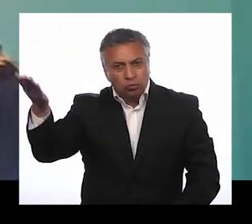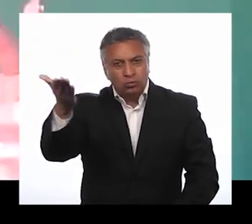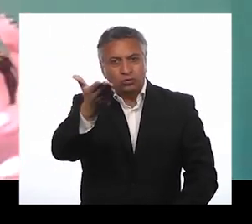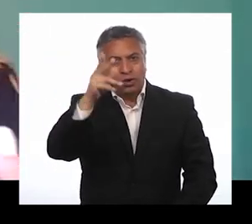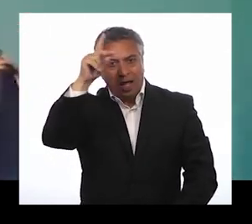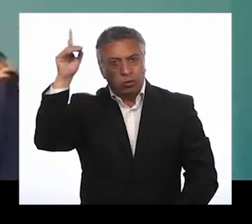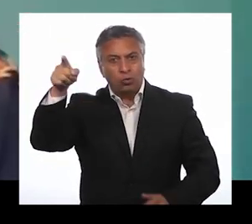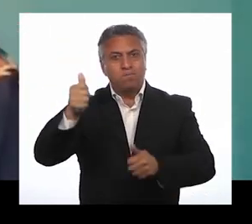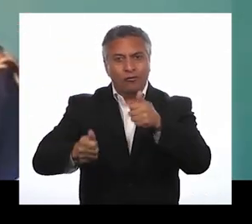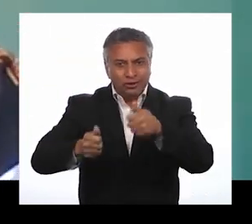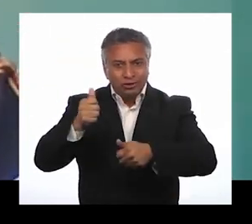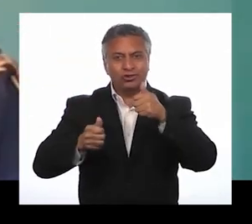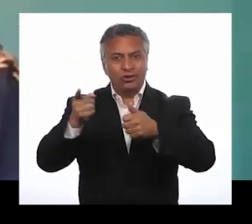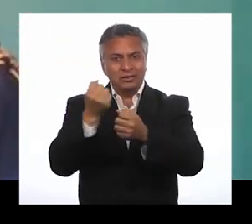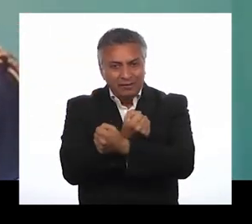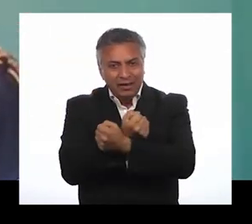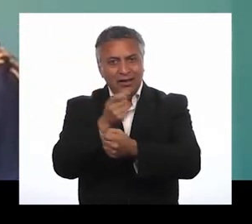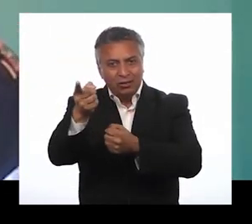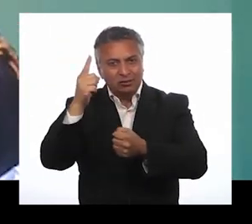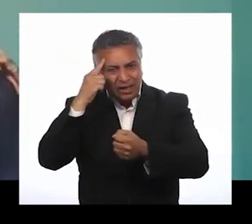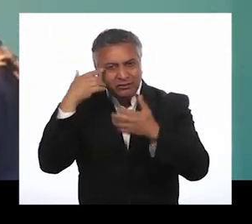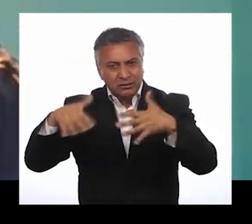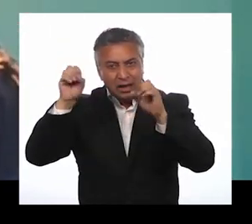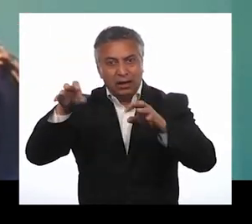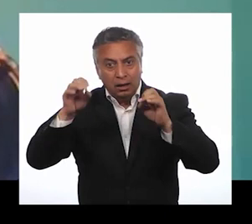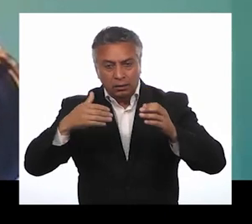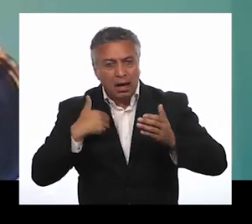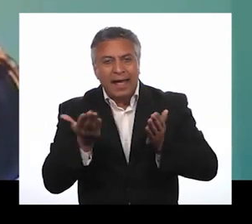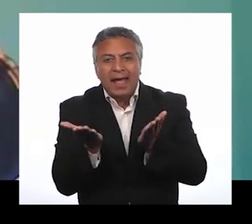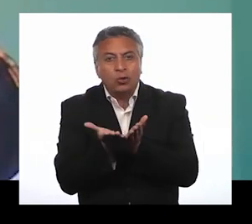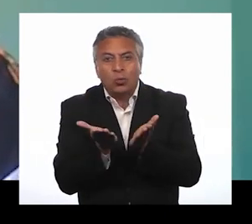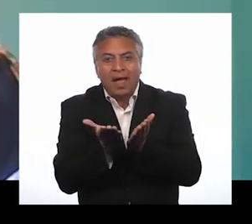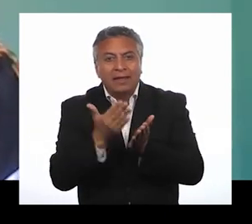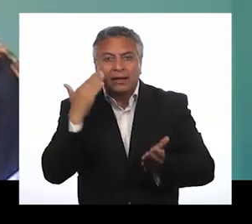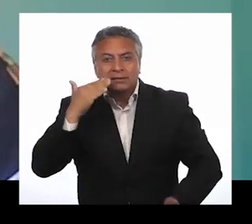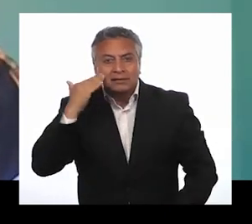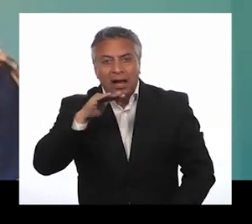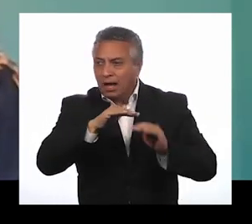con una profesión, entonces no hay una comparación